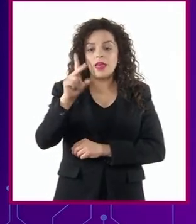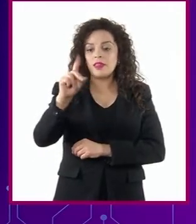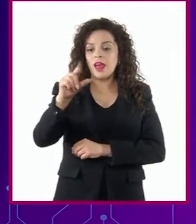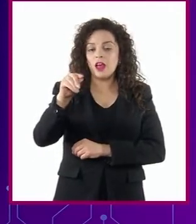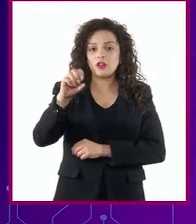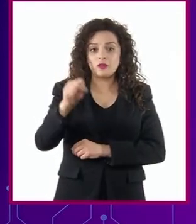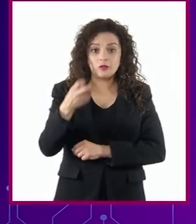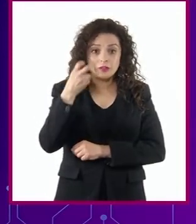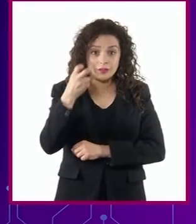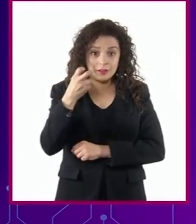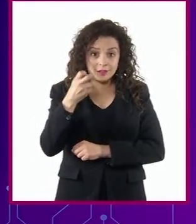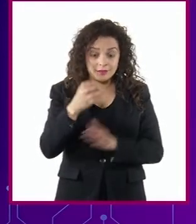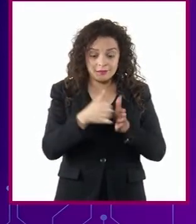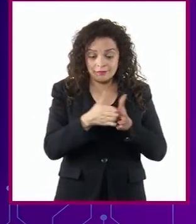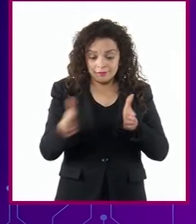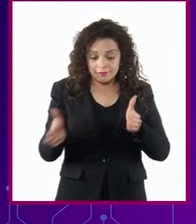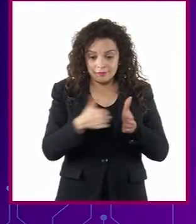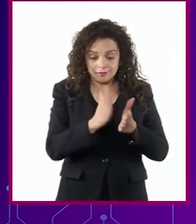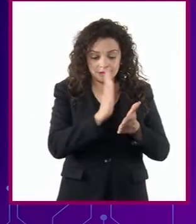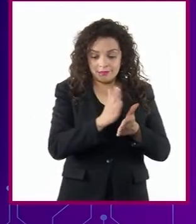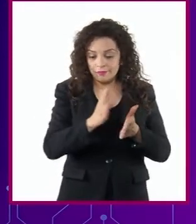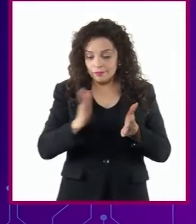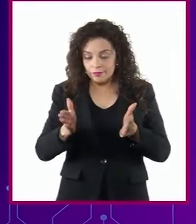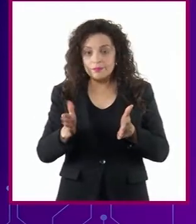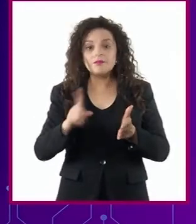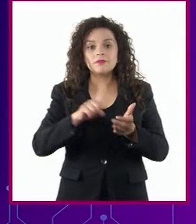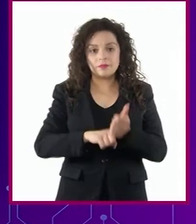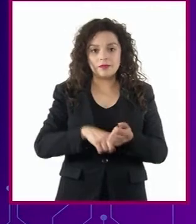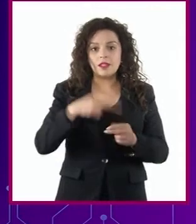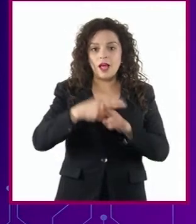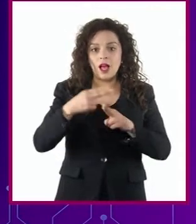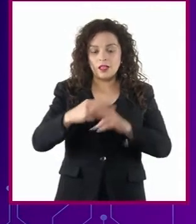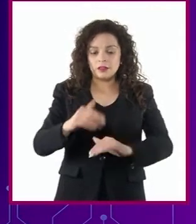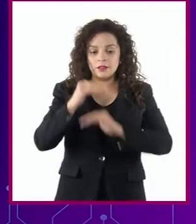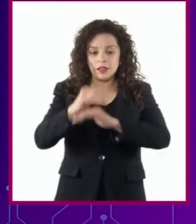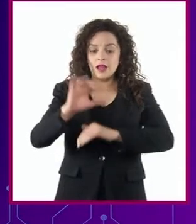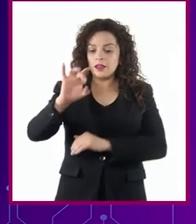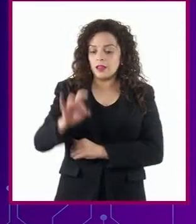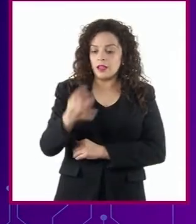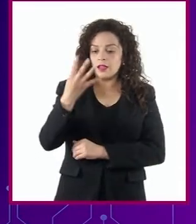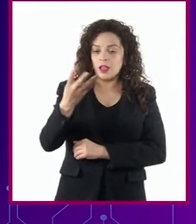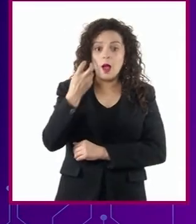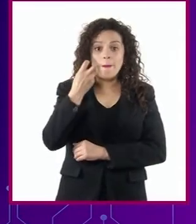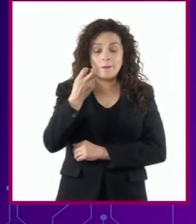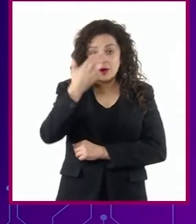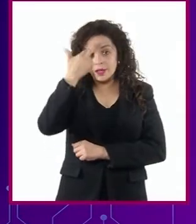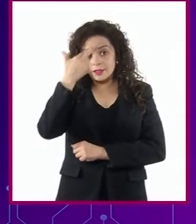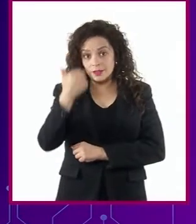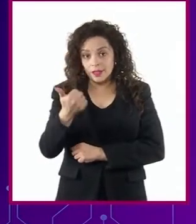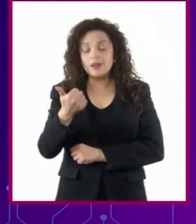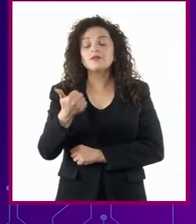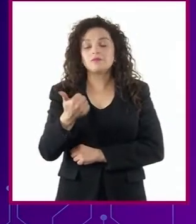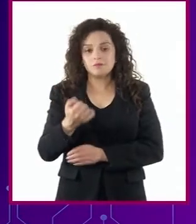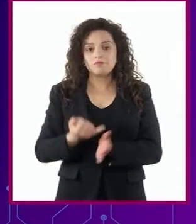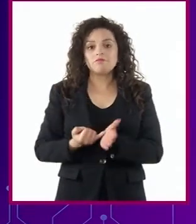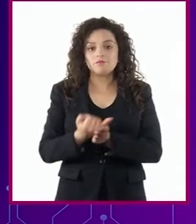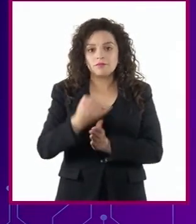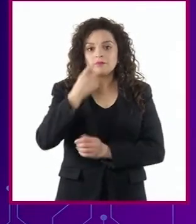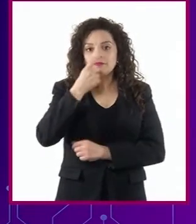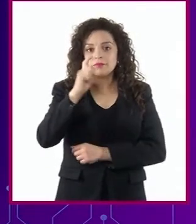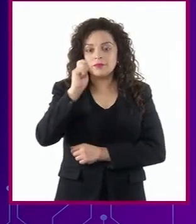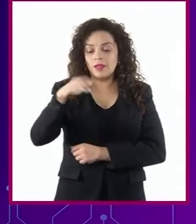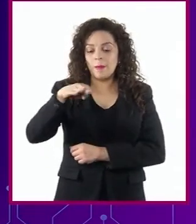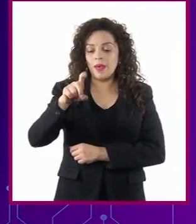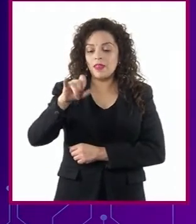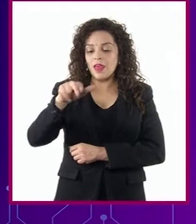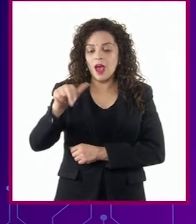lo de este intervalo se llega hasta el dato de la posición 34. Por lo anterior, podemos afirmar que la mediana se encuentra en el intervalo